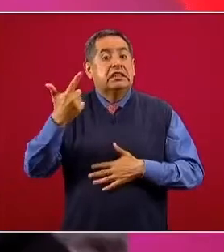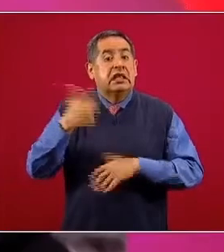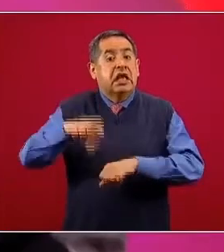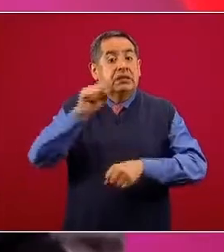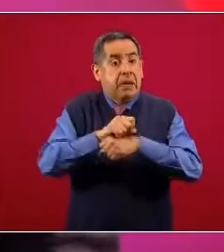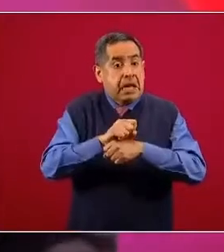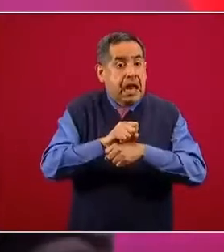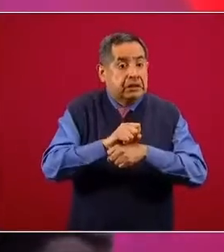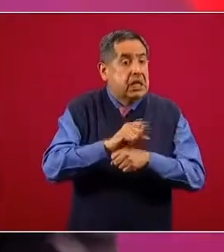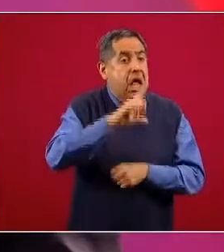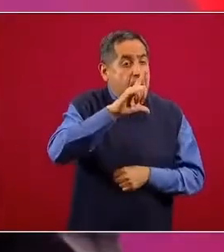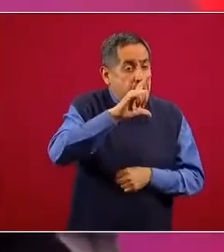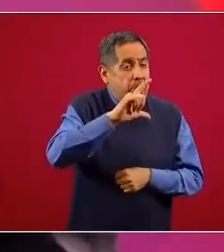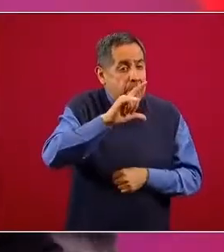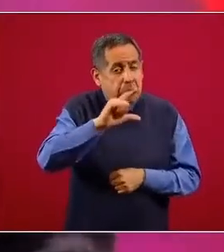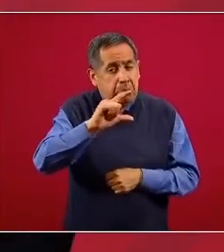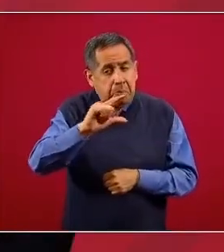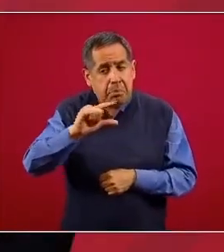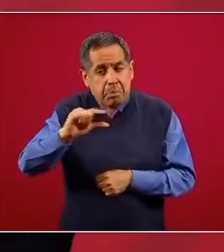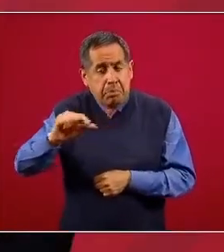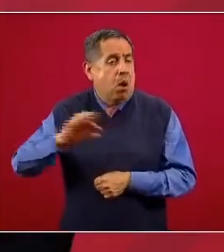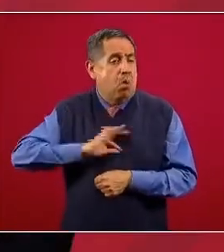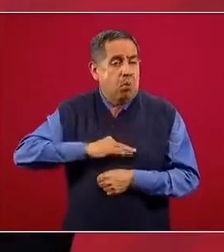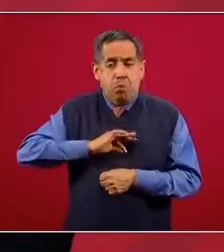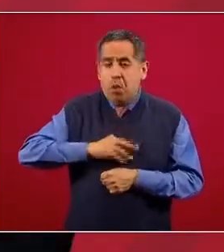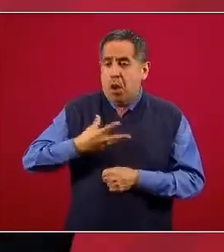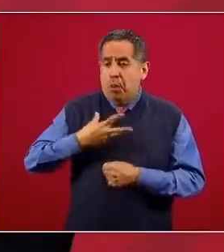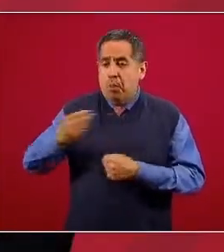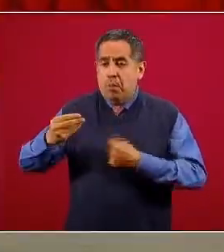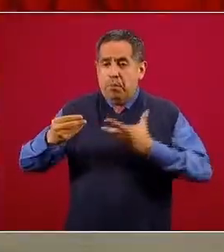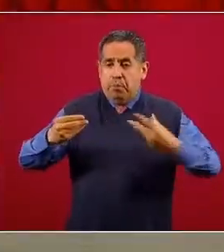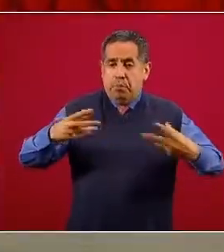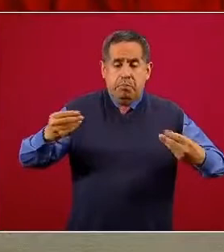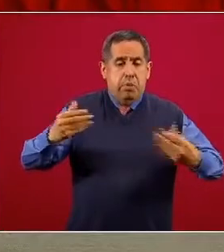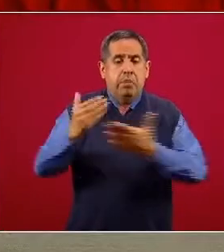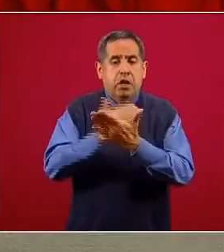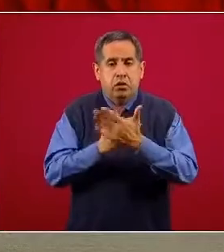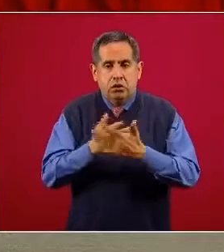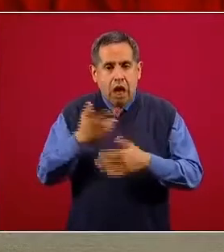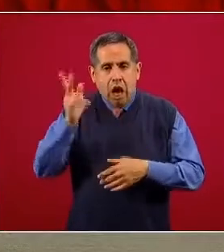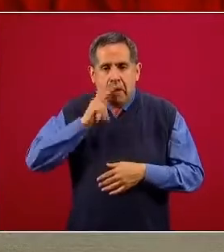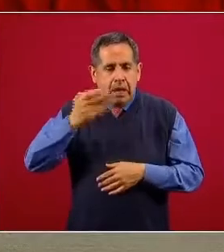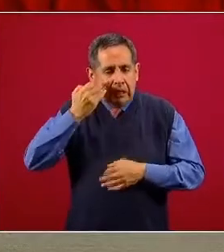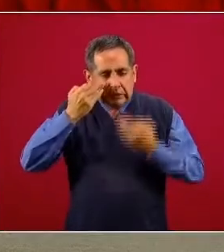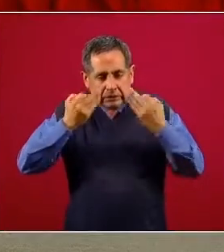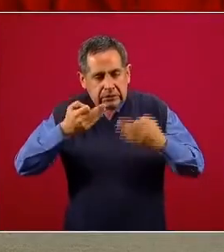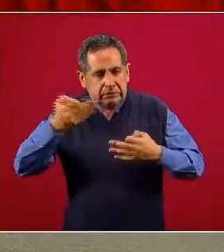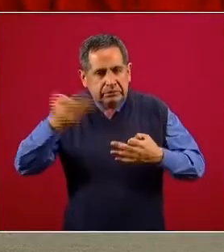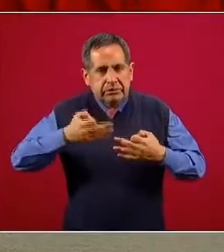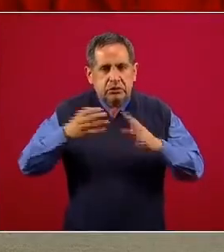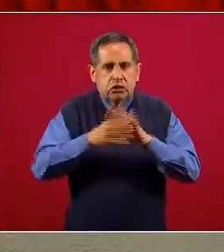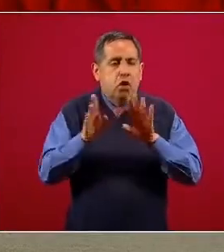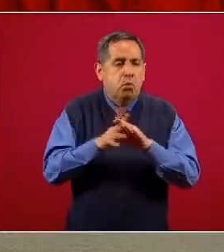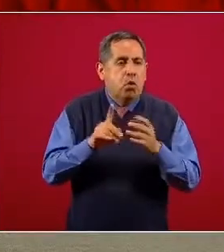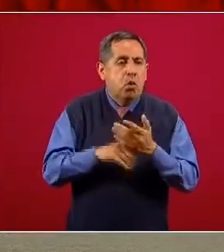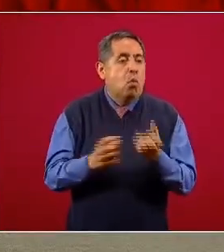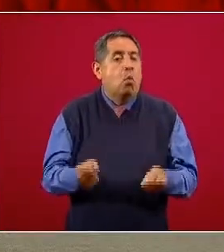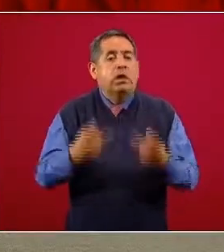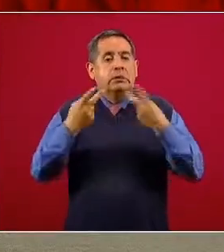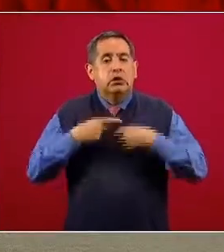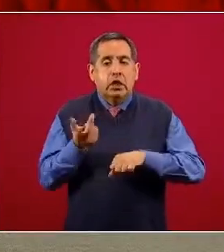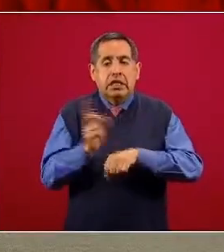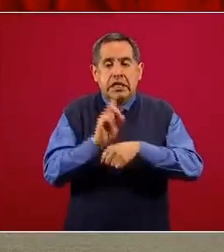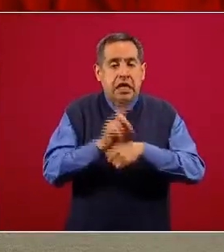de reducción de los contagios. Cuando decimos reducción de los contagios es porque lo verificamos a través de el número diario de